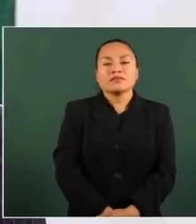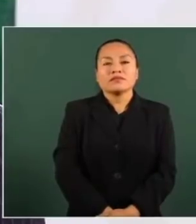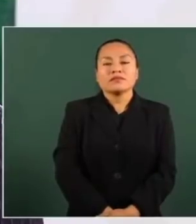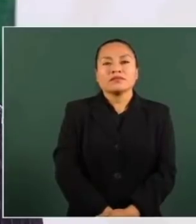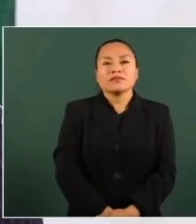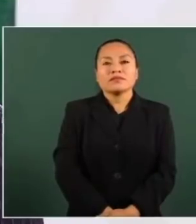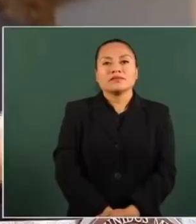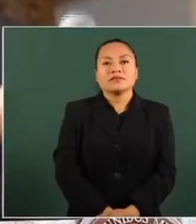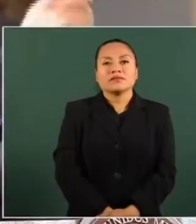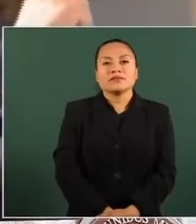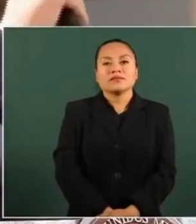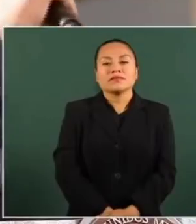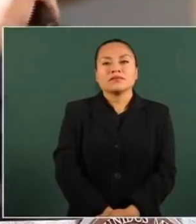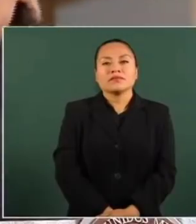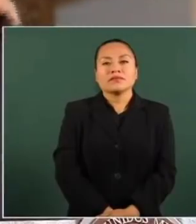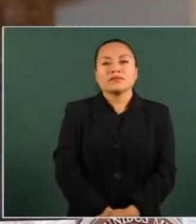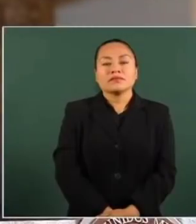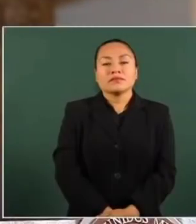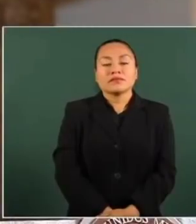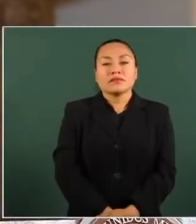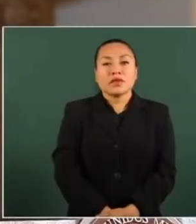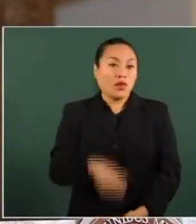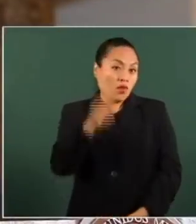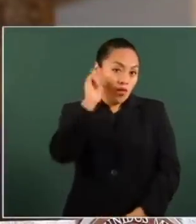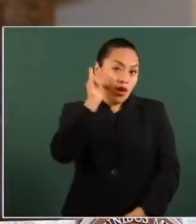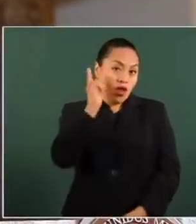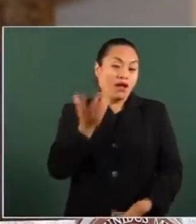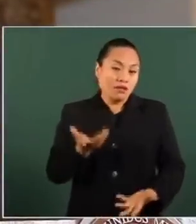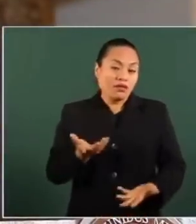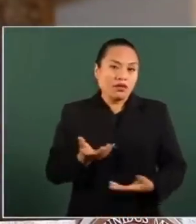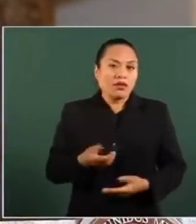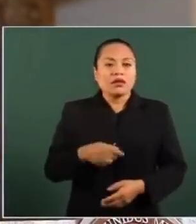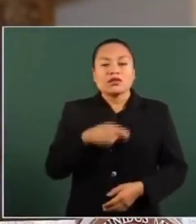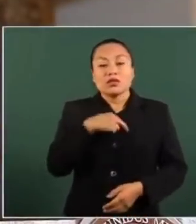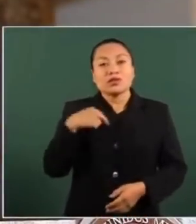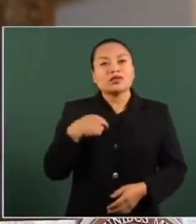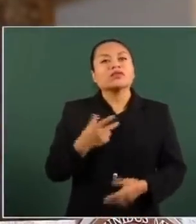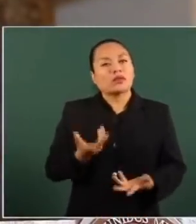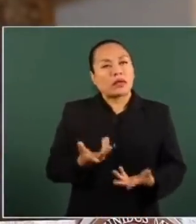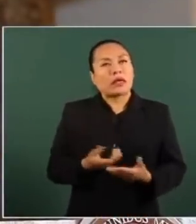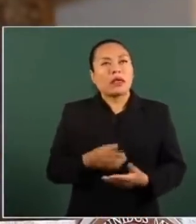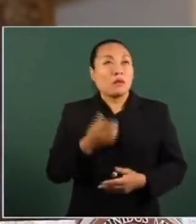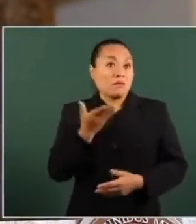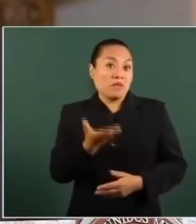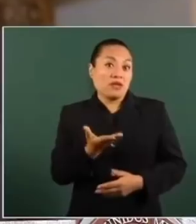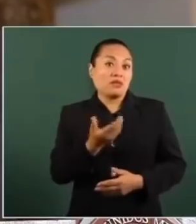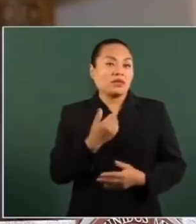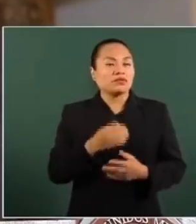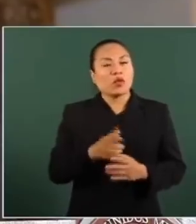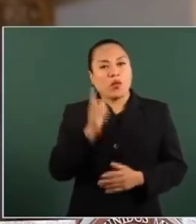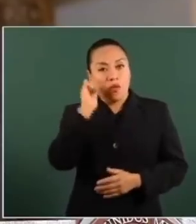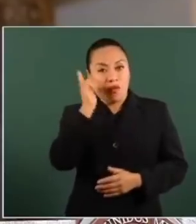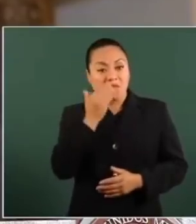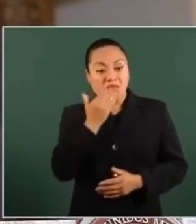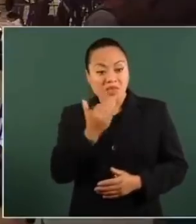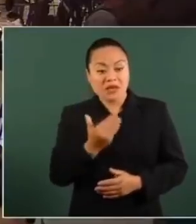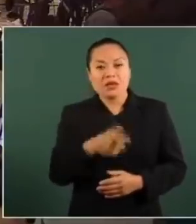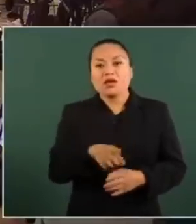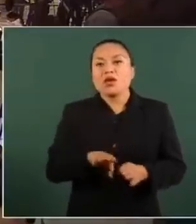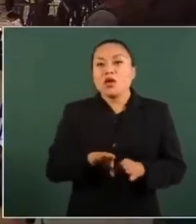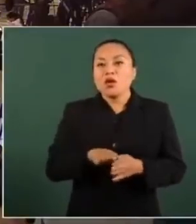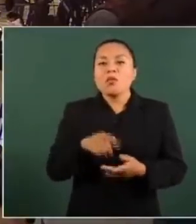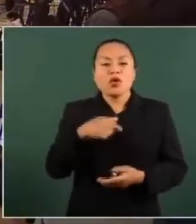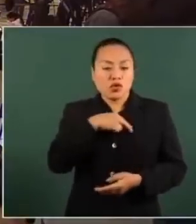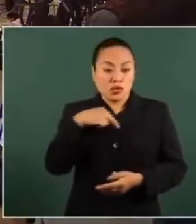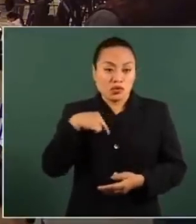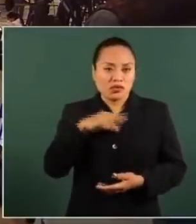our ability. Esperamos y tenemos la convicción, rezamos para eso, de que nuestra modesta